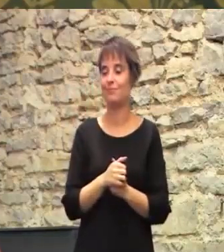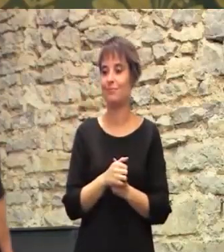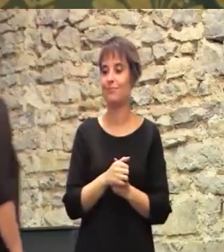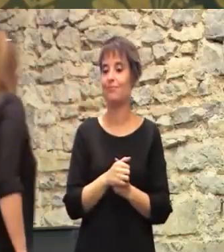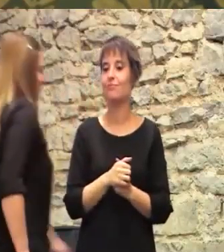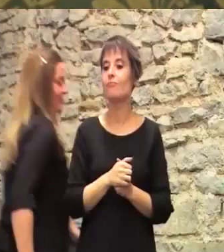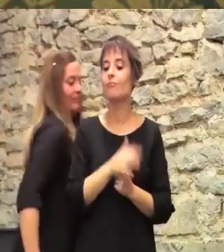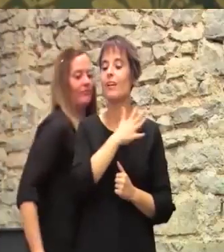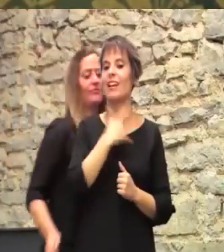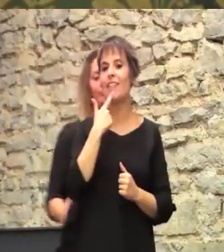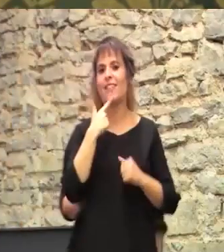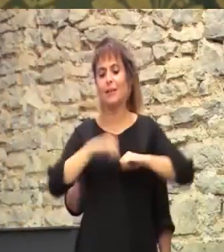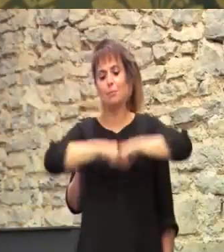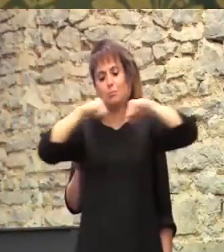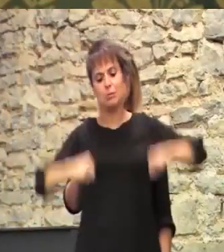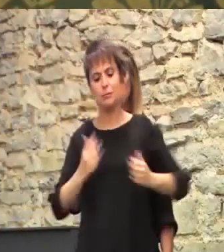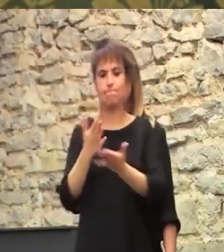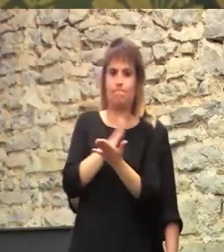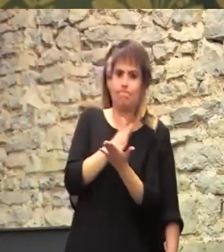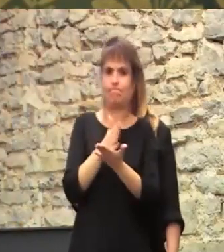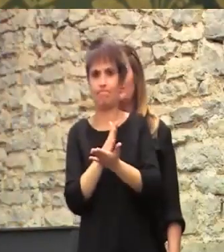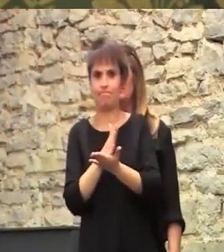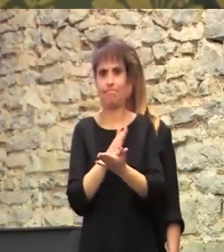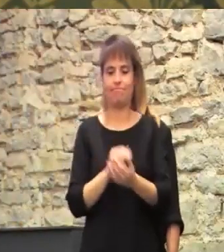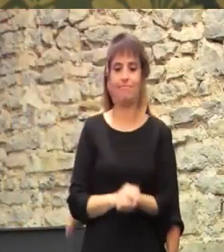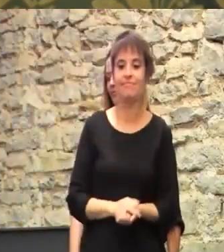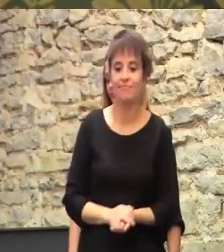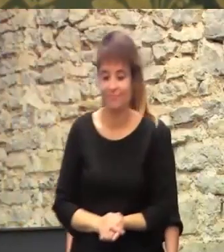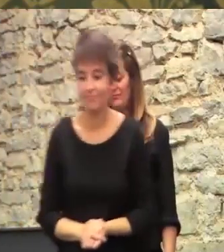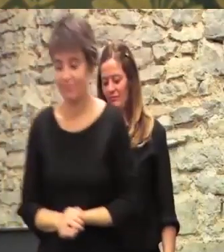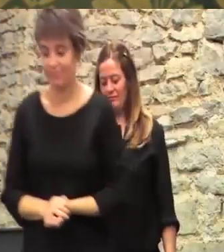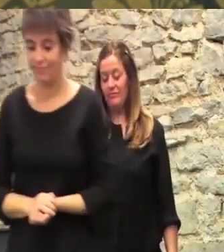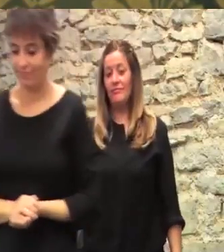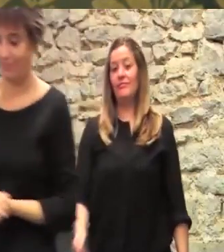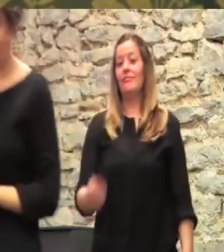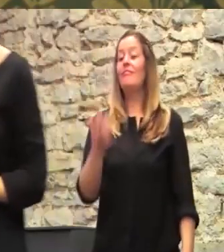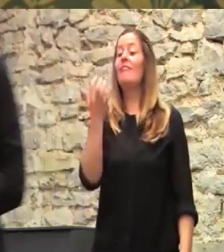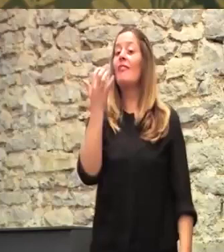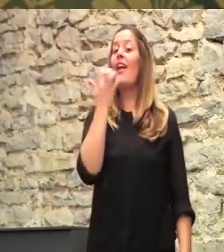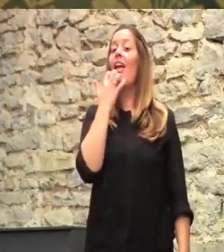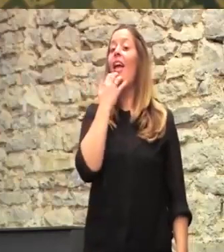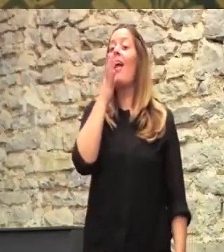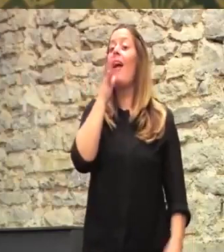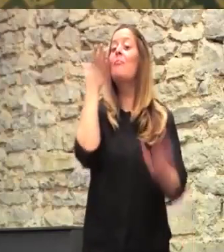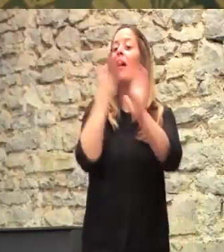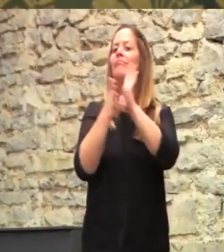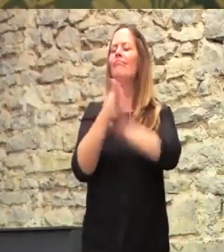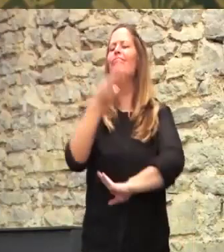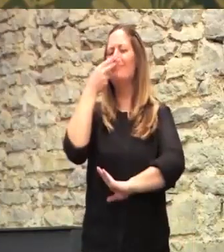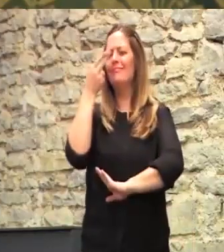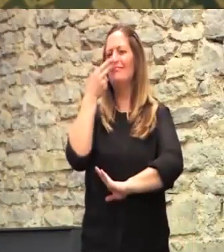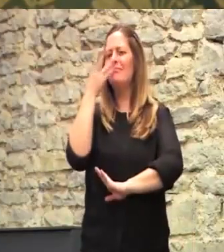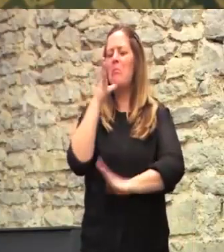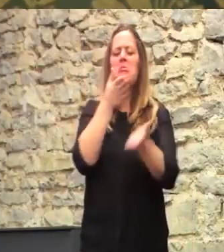está legitimado a medias y es interesante porque tiene muchos aspectos para ver